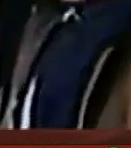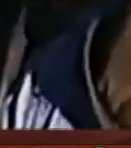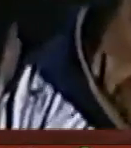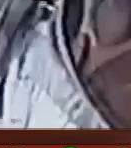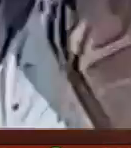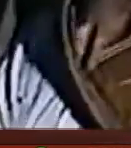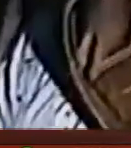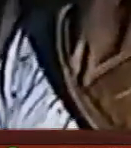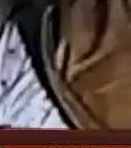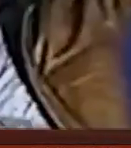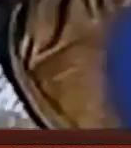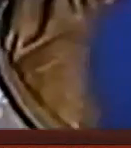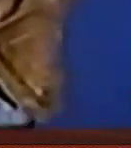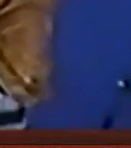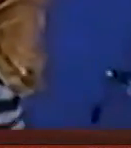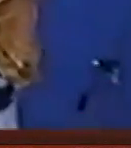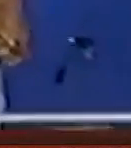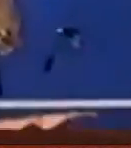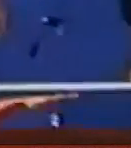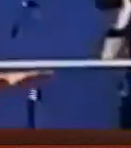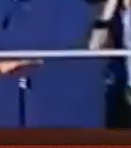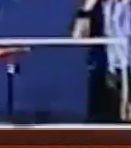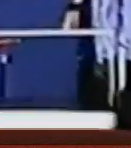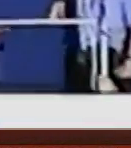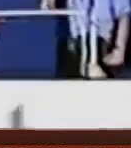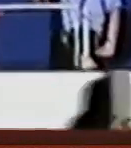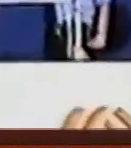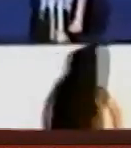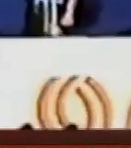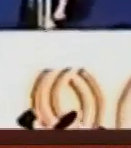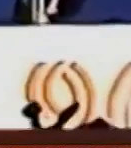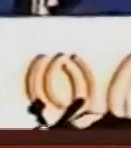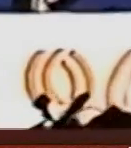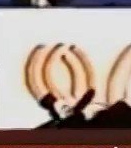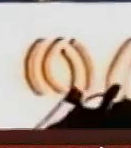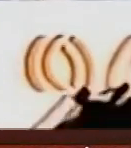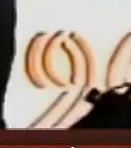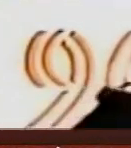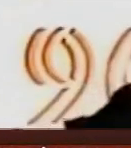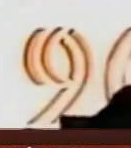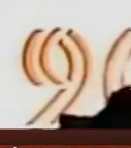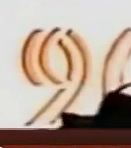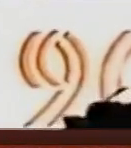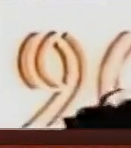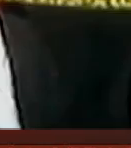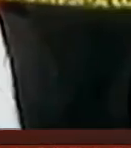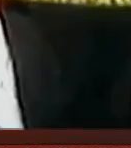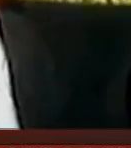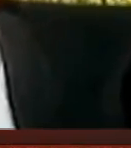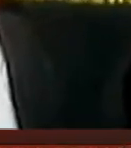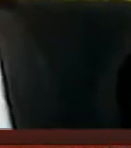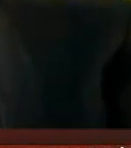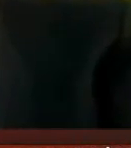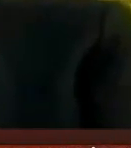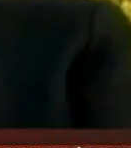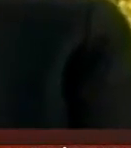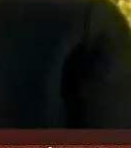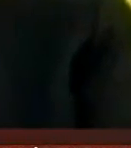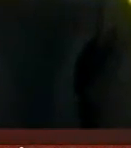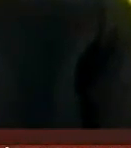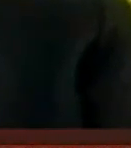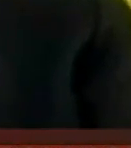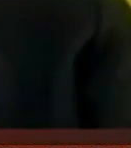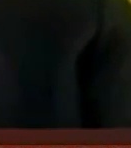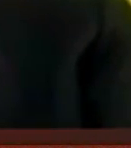derechos humanos. Hay que recordar que el martes 5 de abril hubo marchas nacionales en contra de Keiko Fujimori porque se cumplían los 24 años